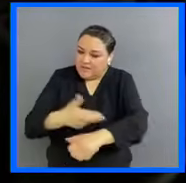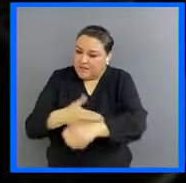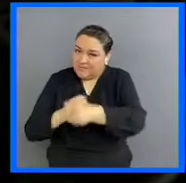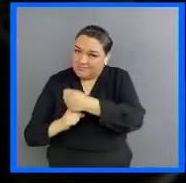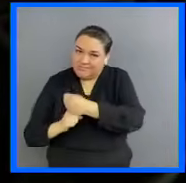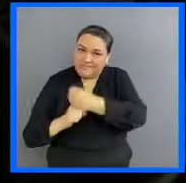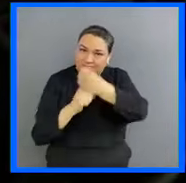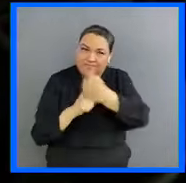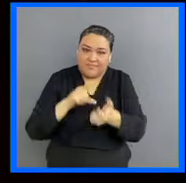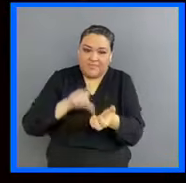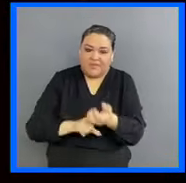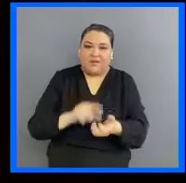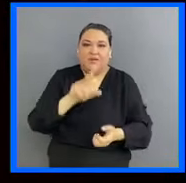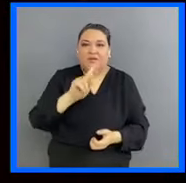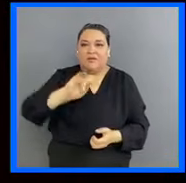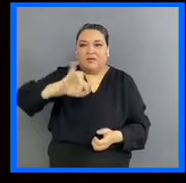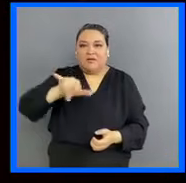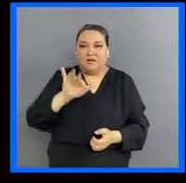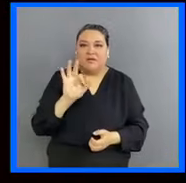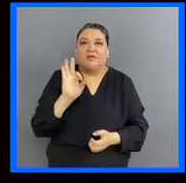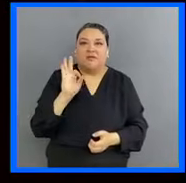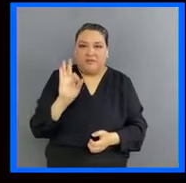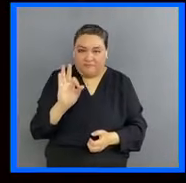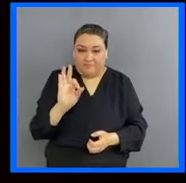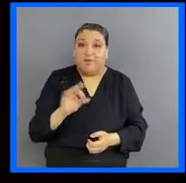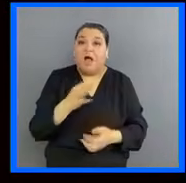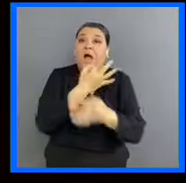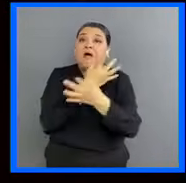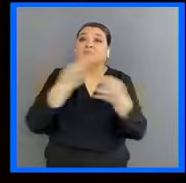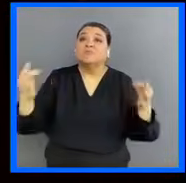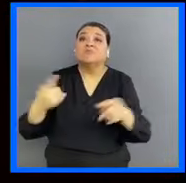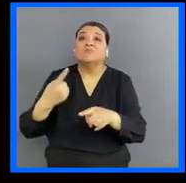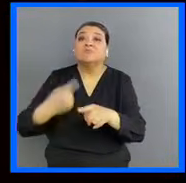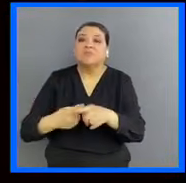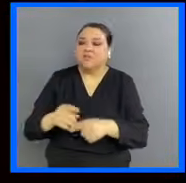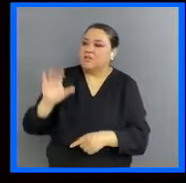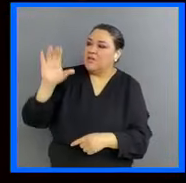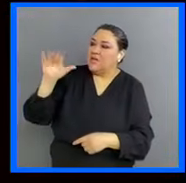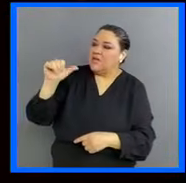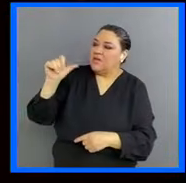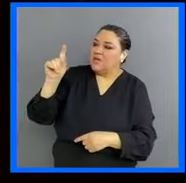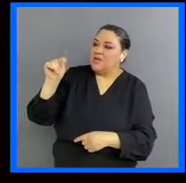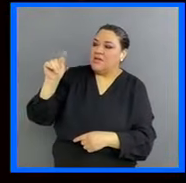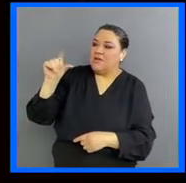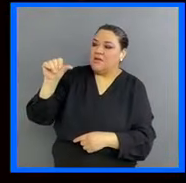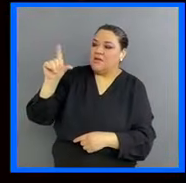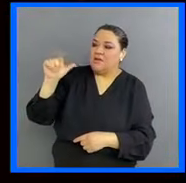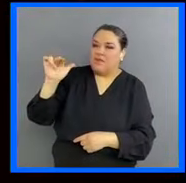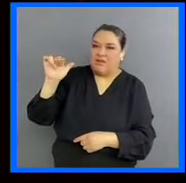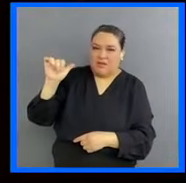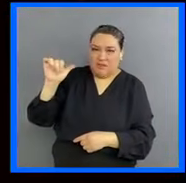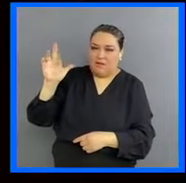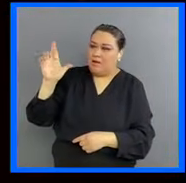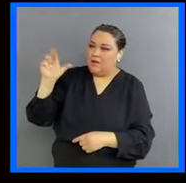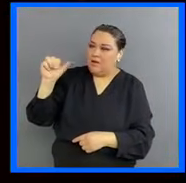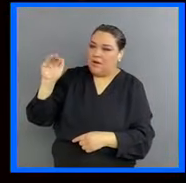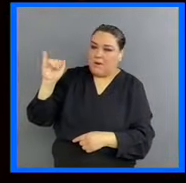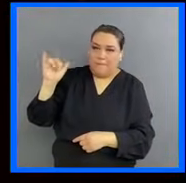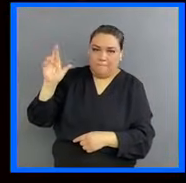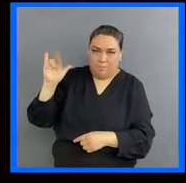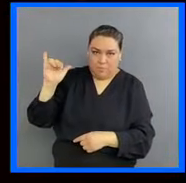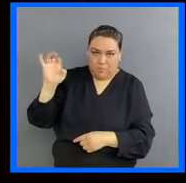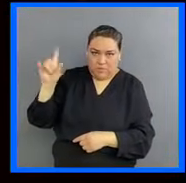de la Federación, afirmó Catalina Ramírez Hernández, integrante del Pleno del órgano de